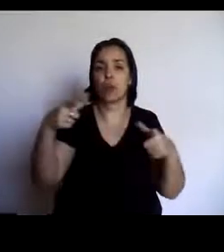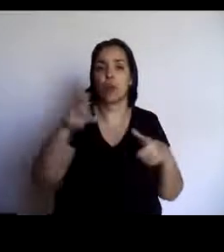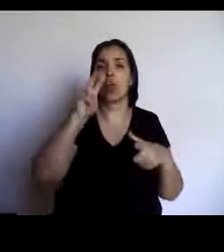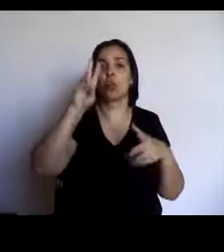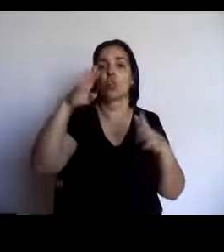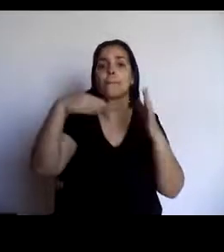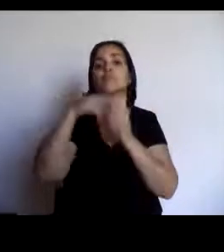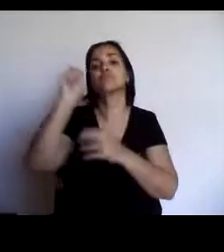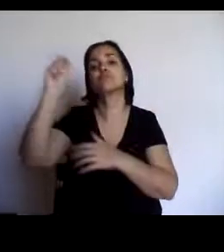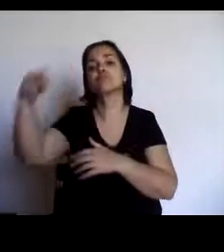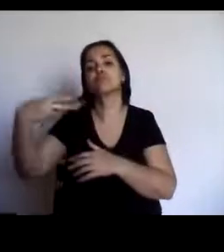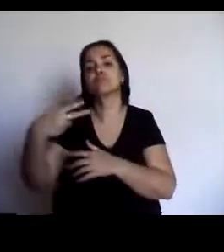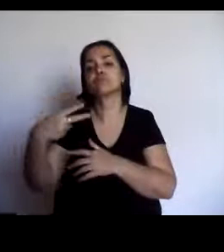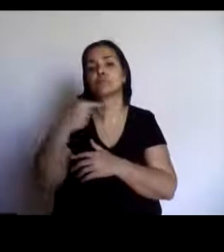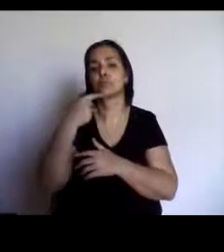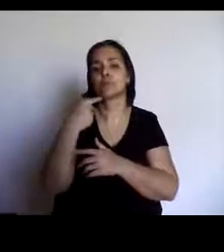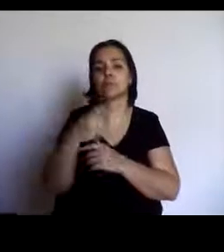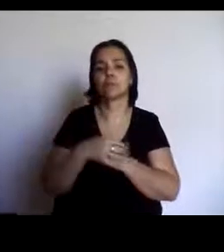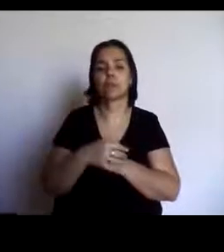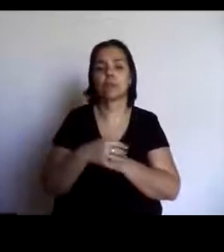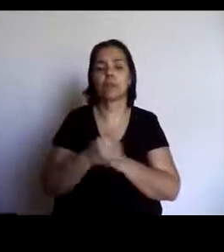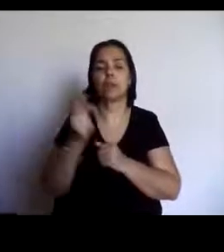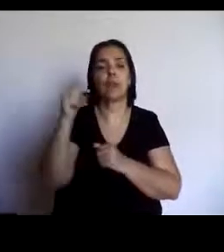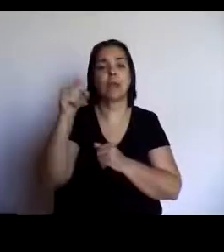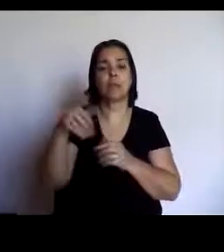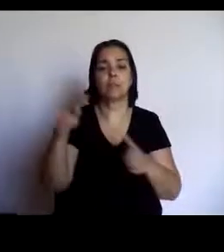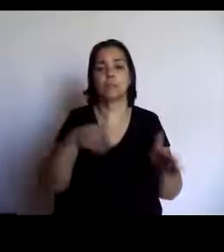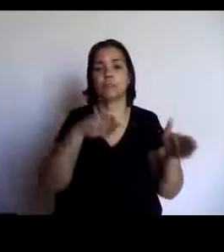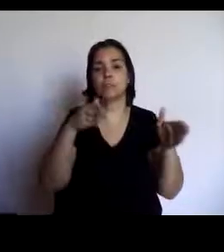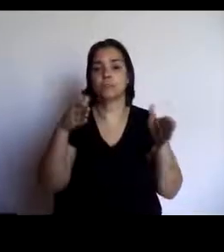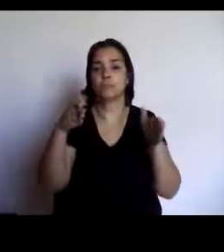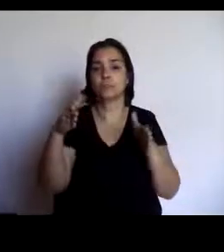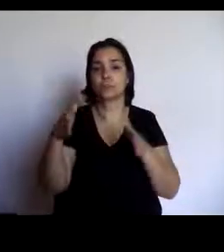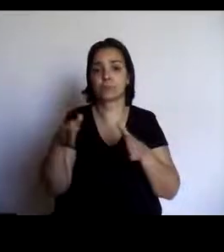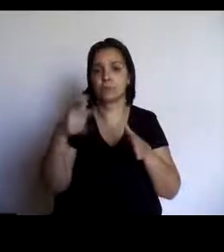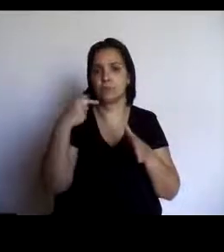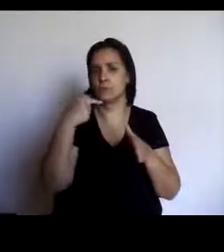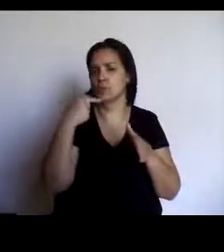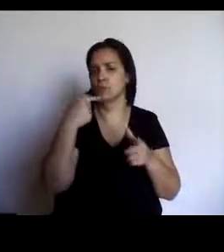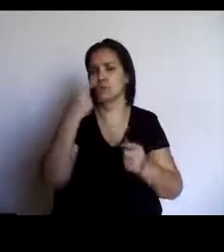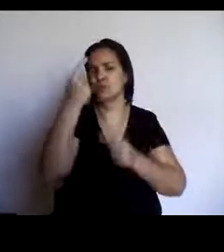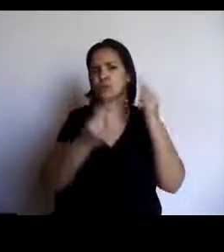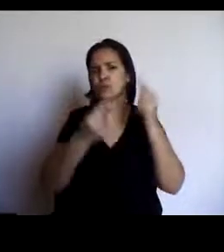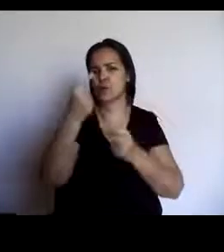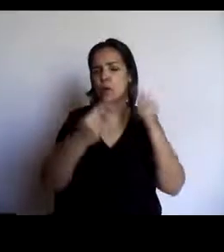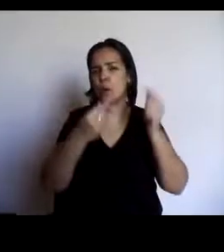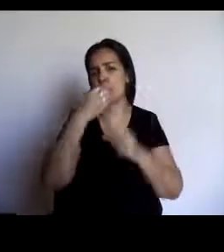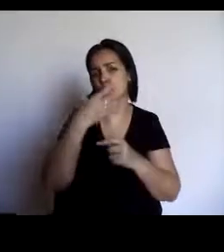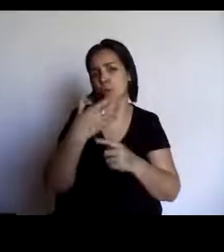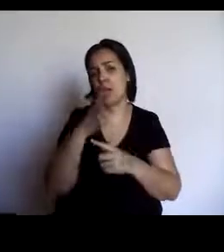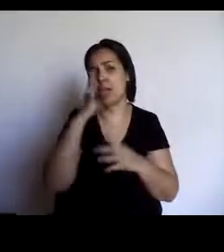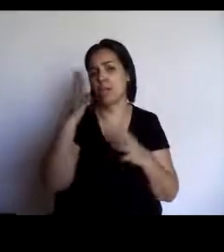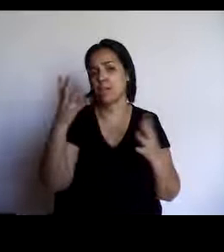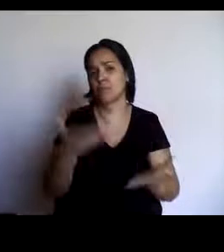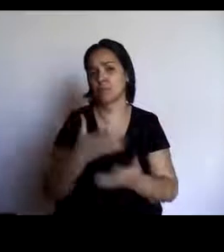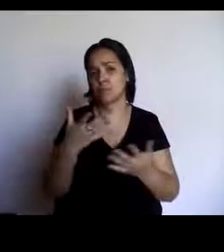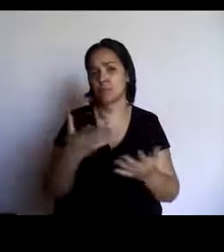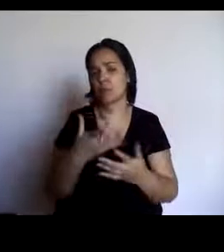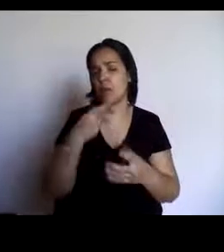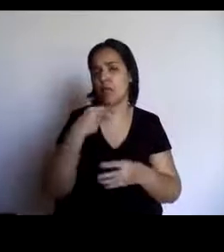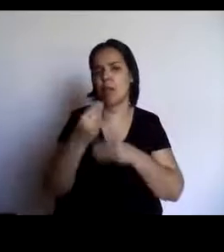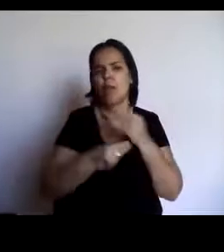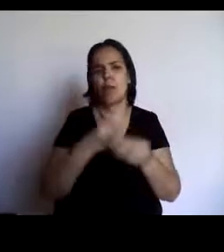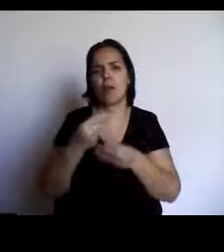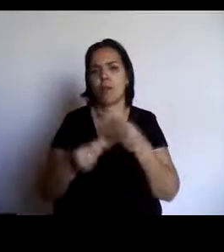euros. Con cargo al FEDER, como digo, en este periodo tuvimos una financiación muchísimo más favorable que en el actual, y se pudieron hacer